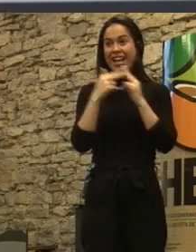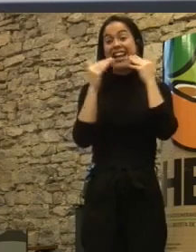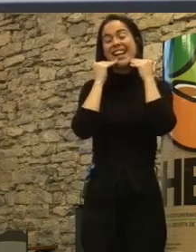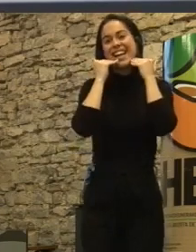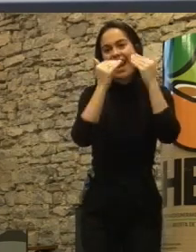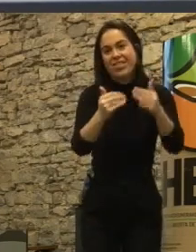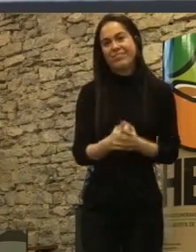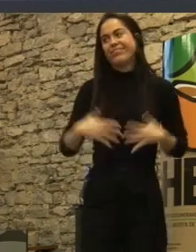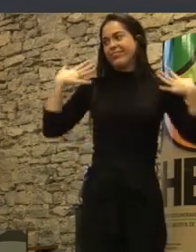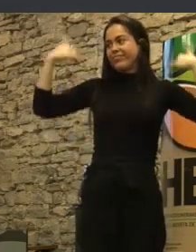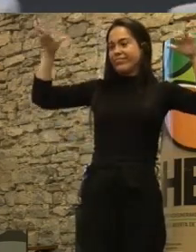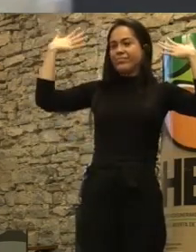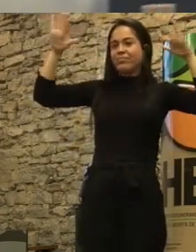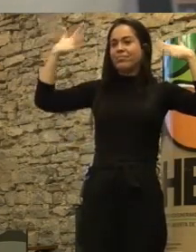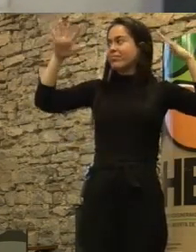Gracias.